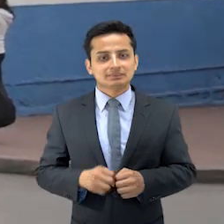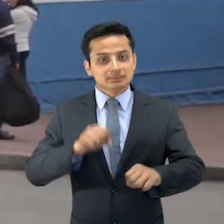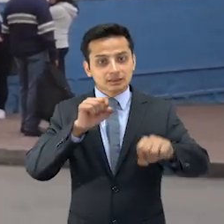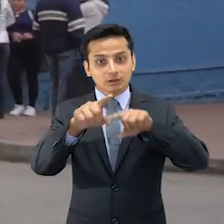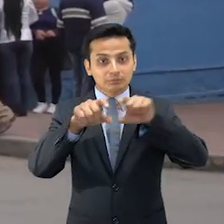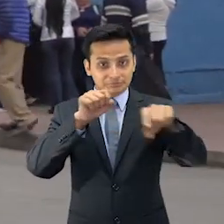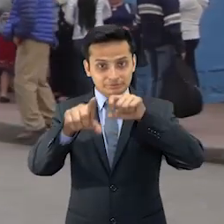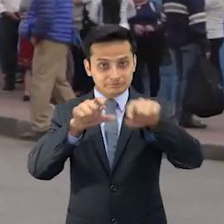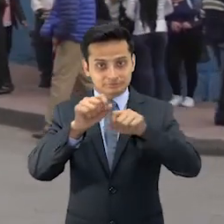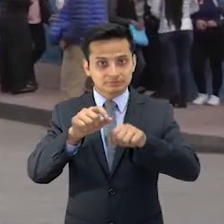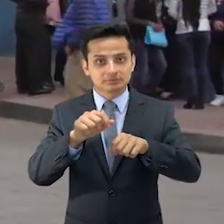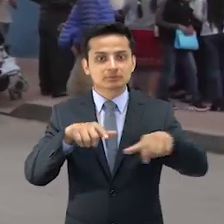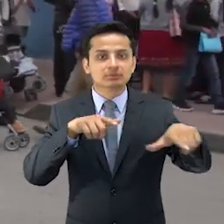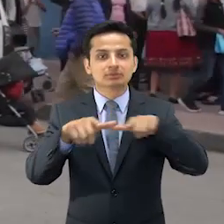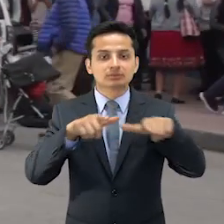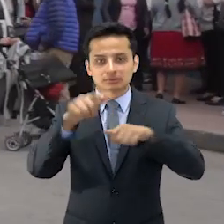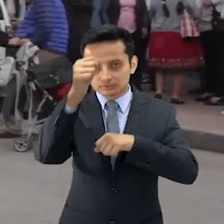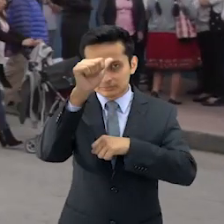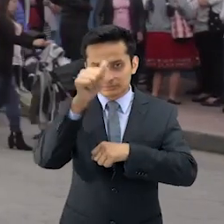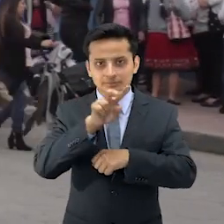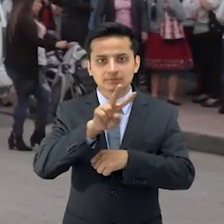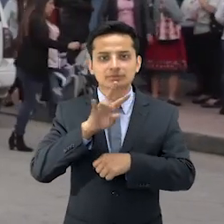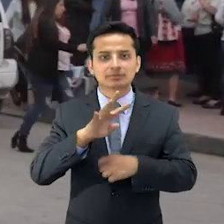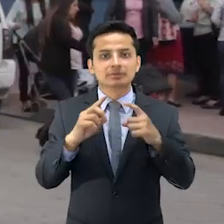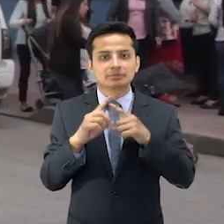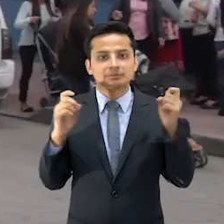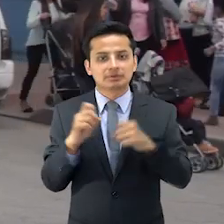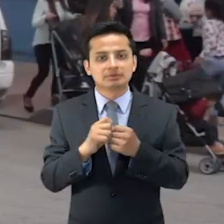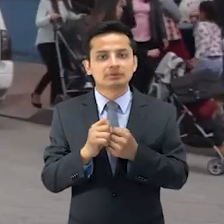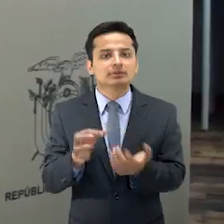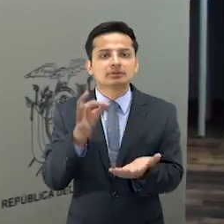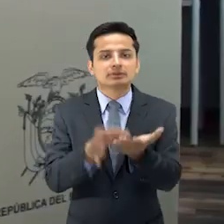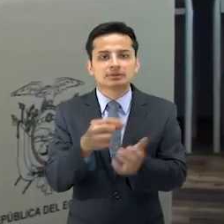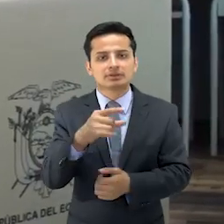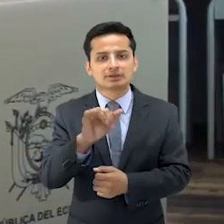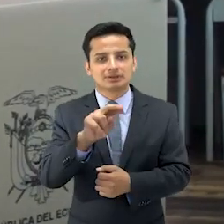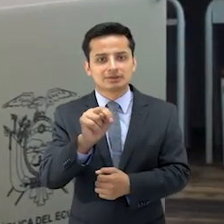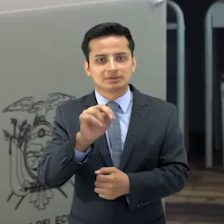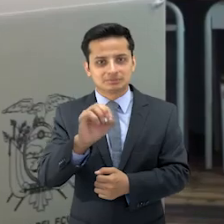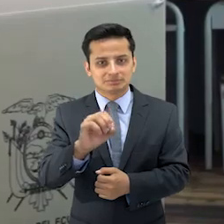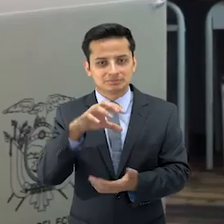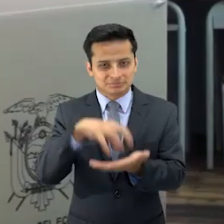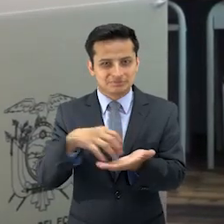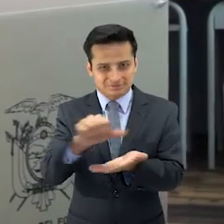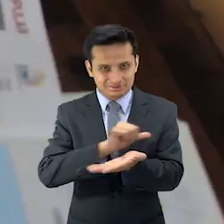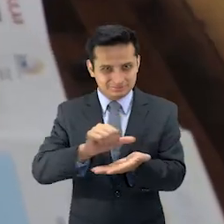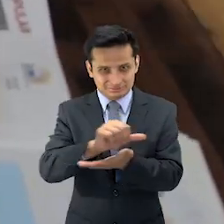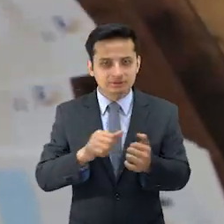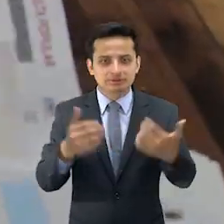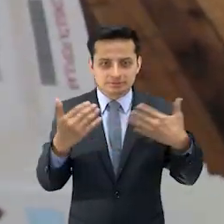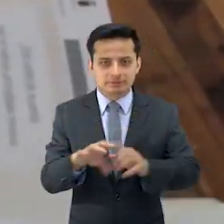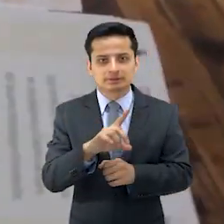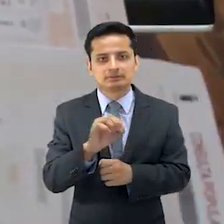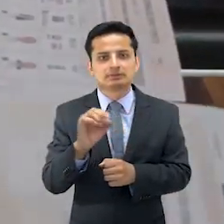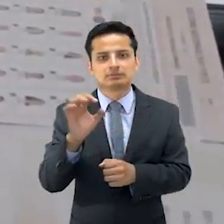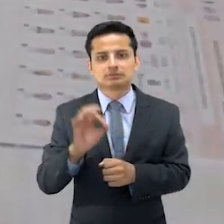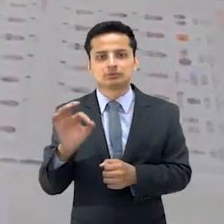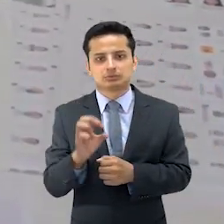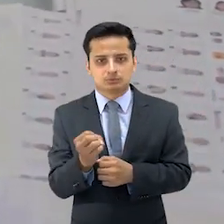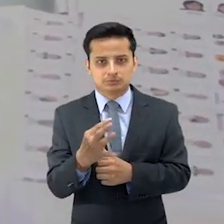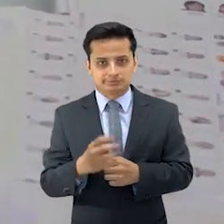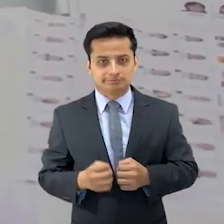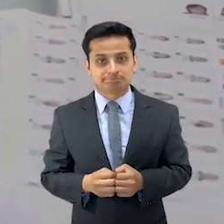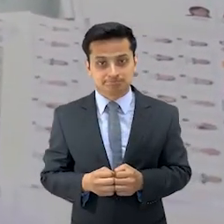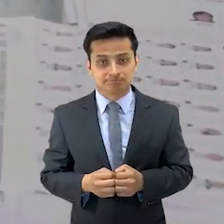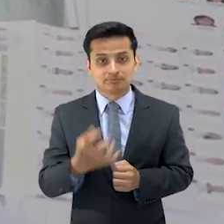Los resultados de la consulta popular efectuada este domingo 24 de marzo en el Cantón Girón de la provincia de Azuay están al